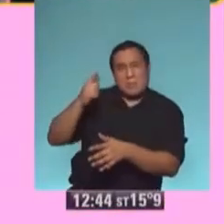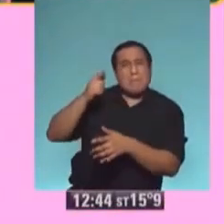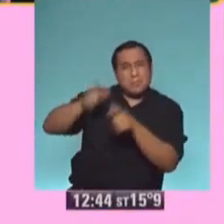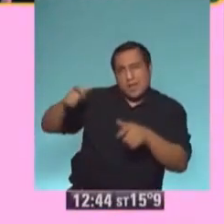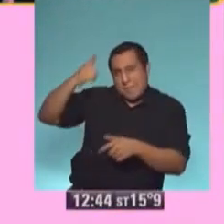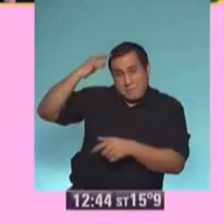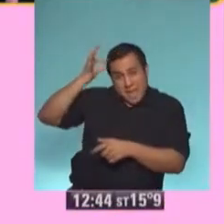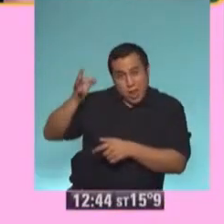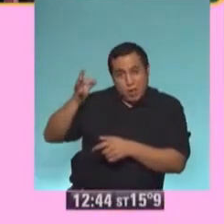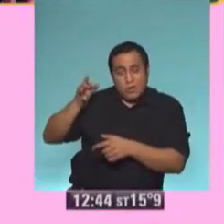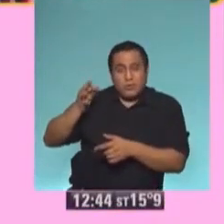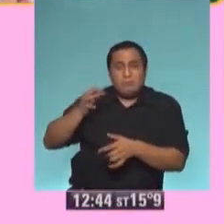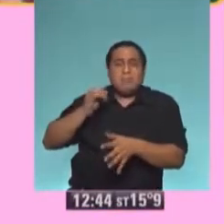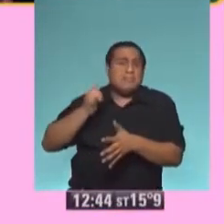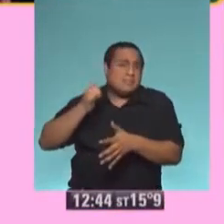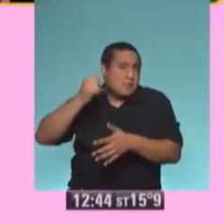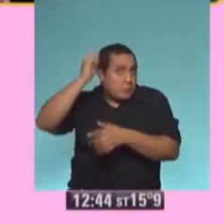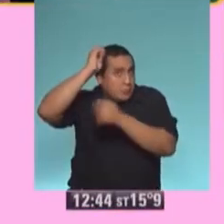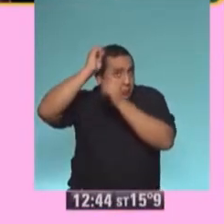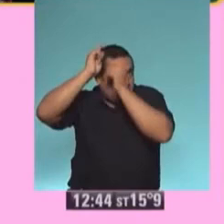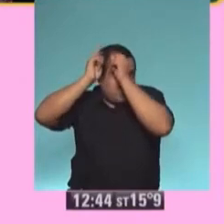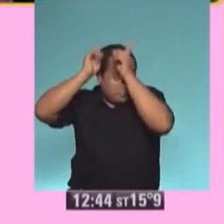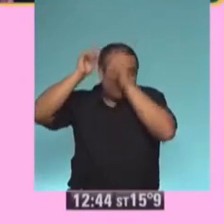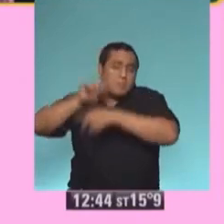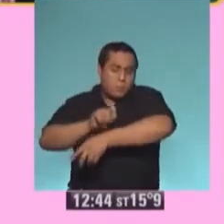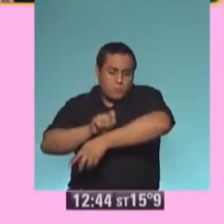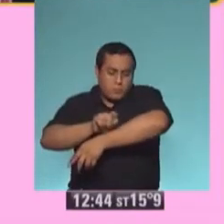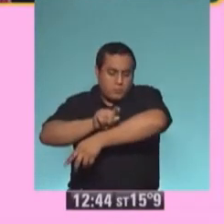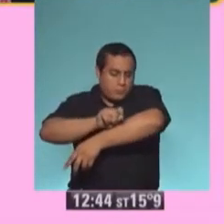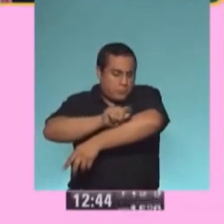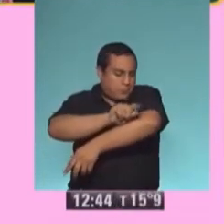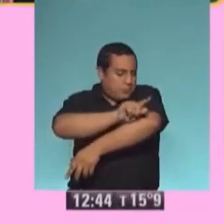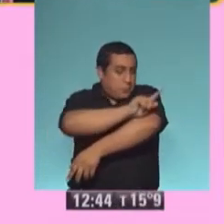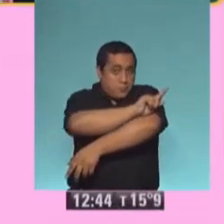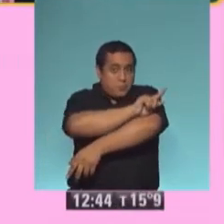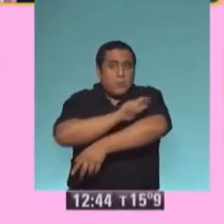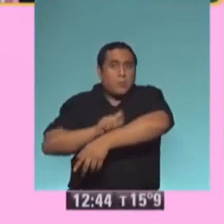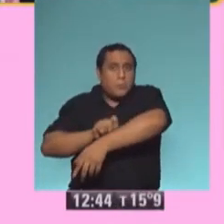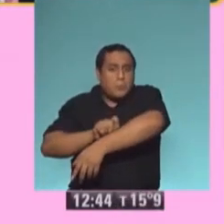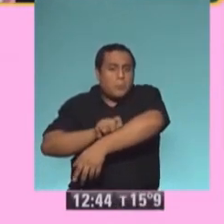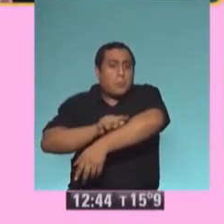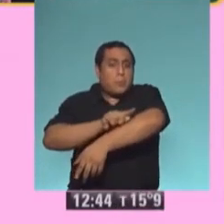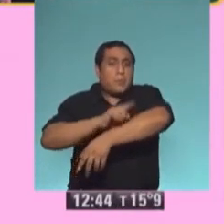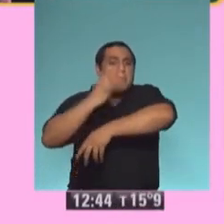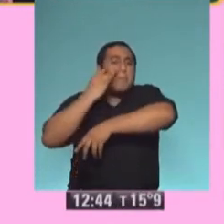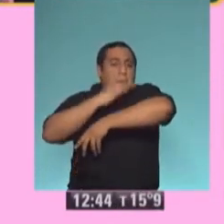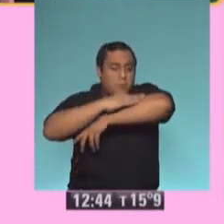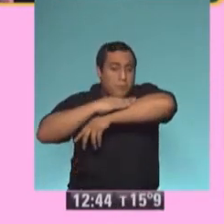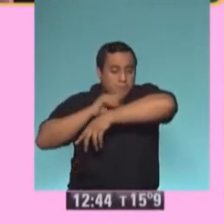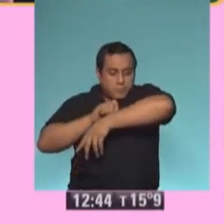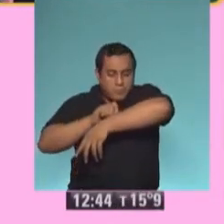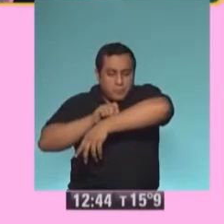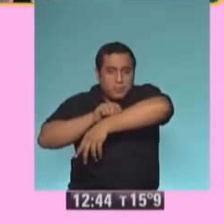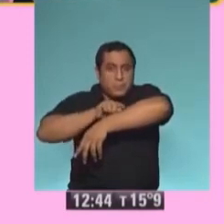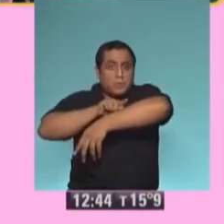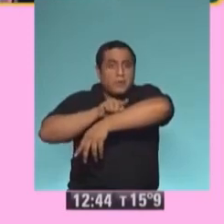Claro, es como crece de la misma manera que un pelo de un ser humano, ¿no? Perfecto. O sea, crece desde un folículo en la piel y, bueno, esta